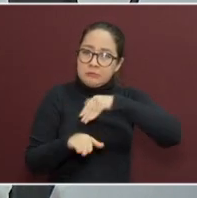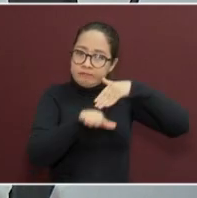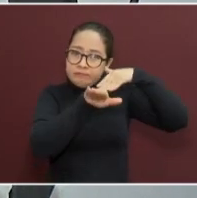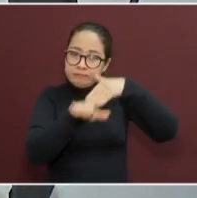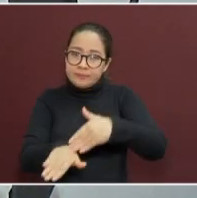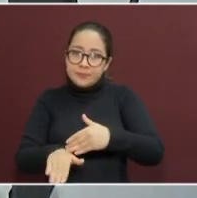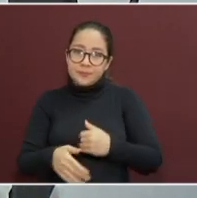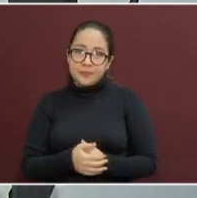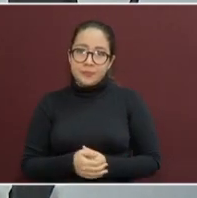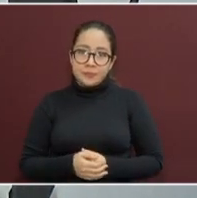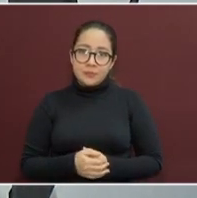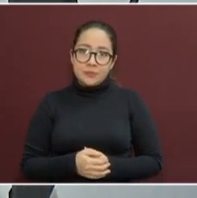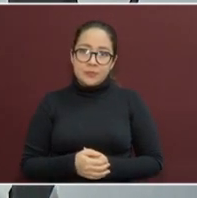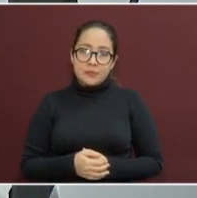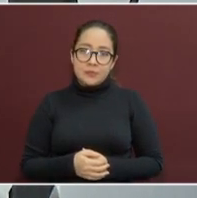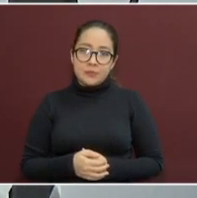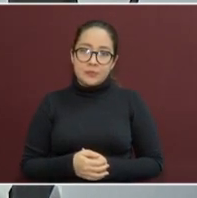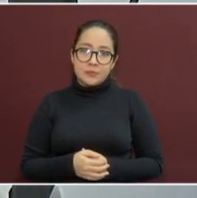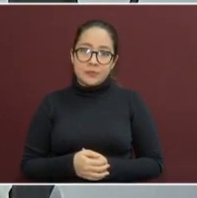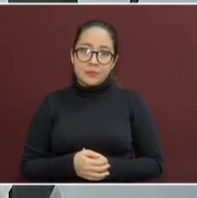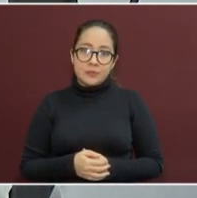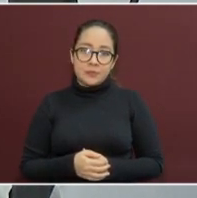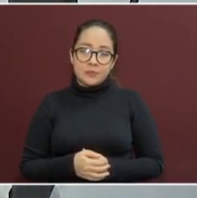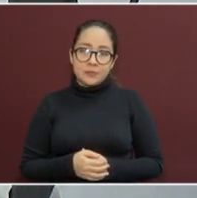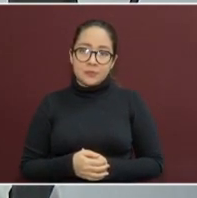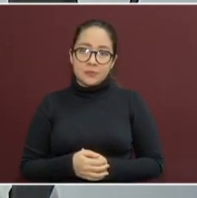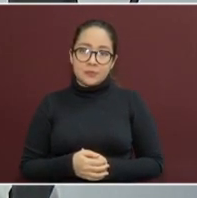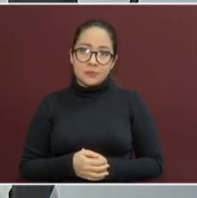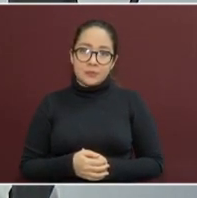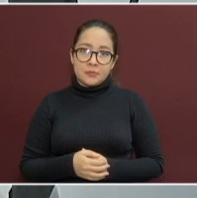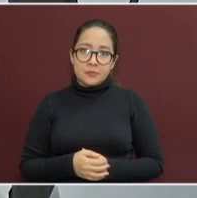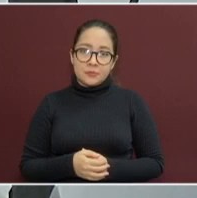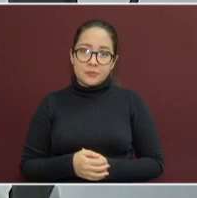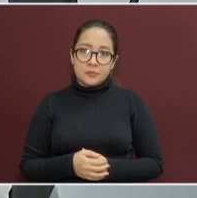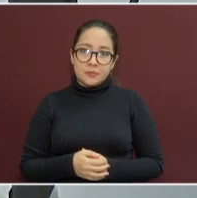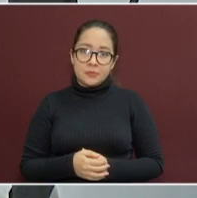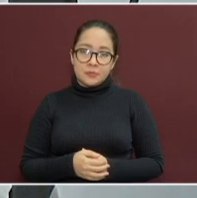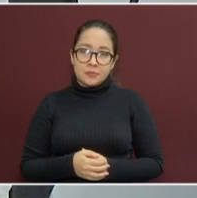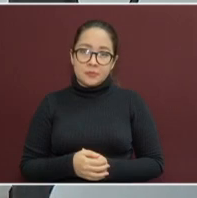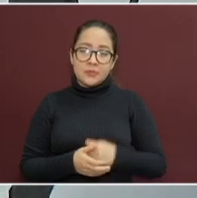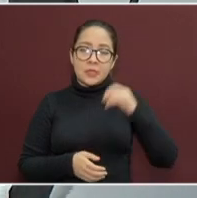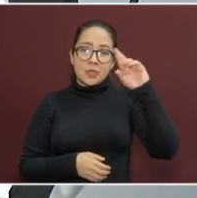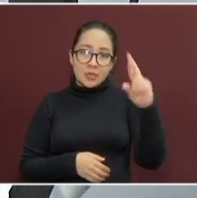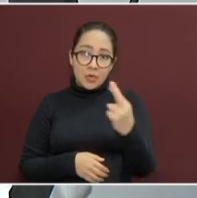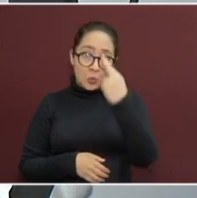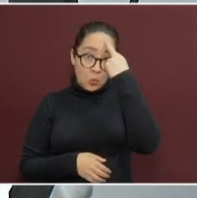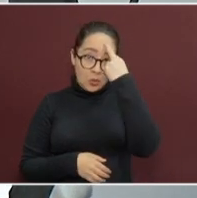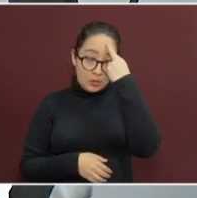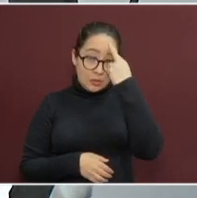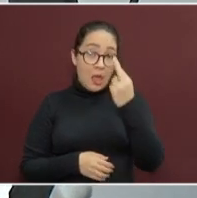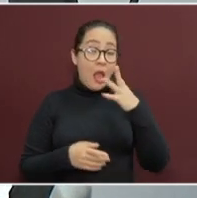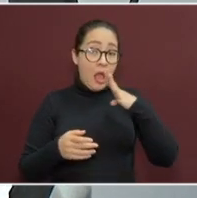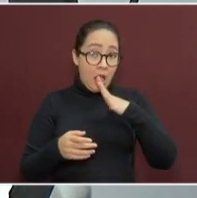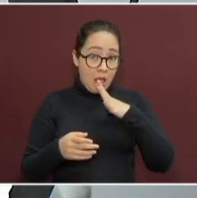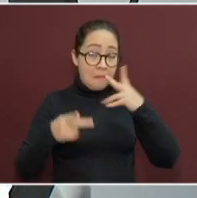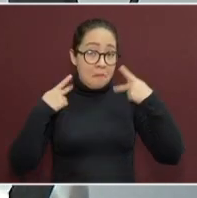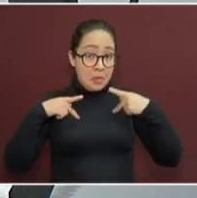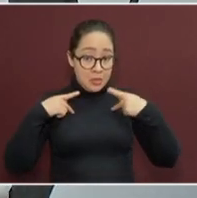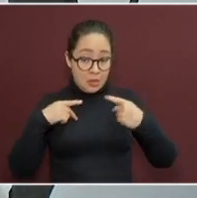recuerden que hay quienes igualmente adquieren el virus y no registran síntomas